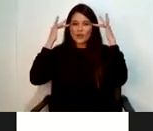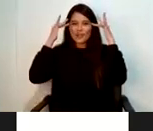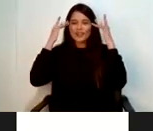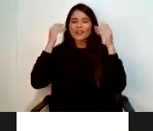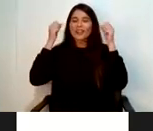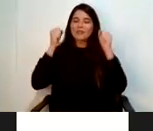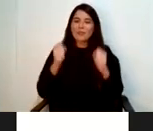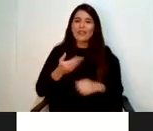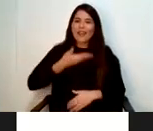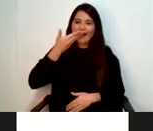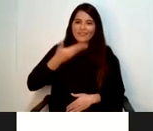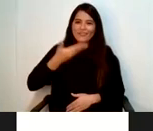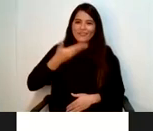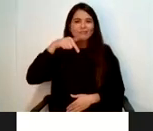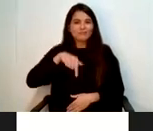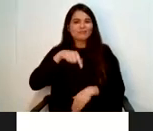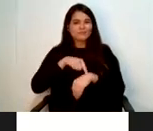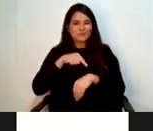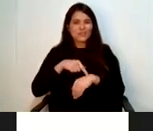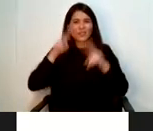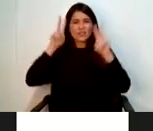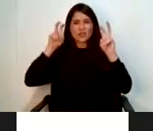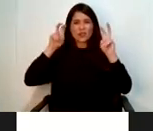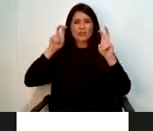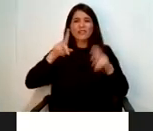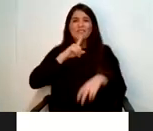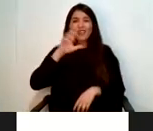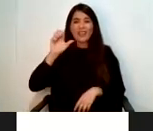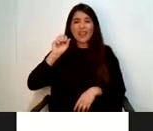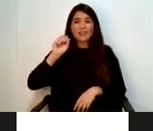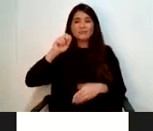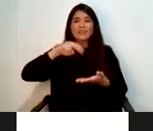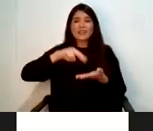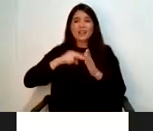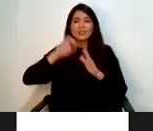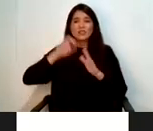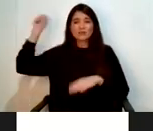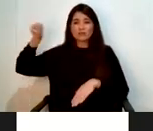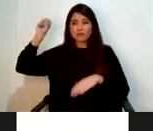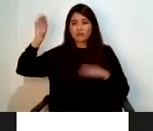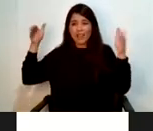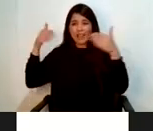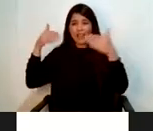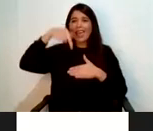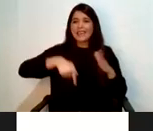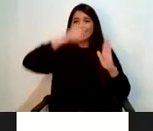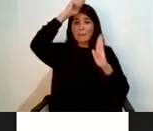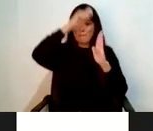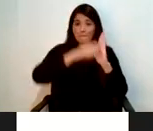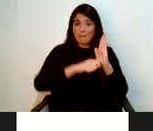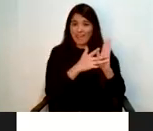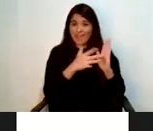hablar en esta instancia sobre trastorno del espectro autista, sobre todo en este mes en donde